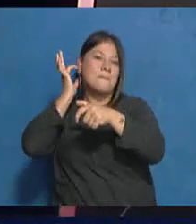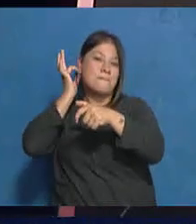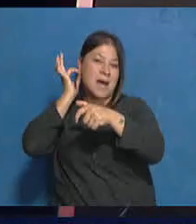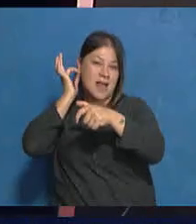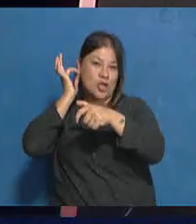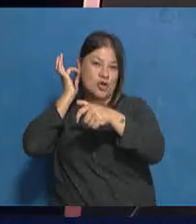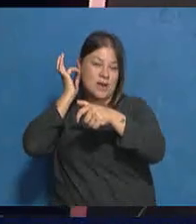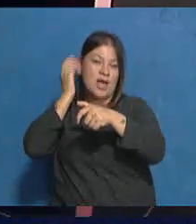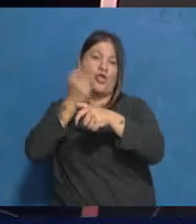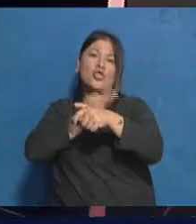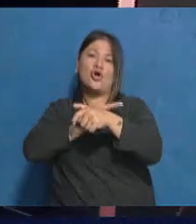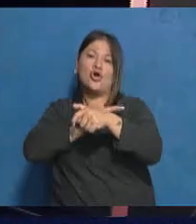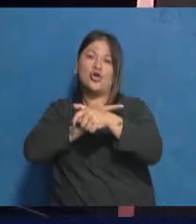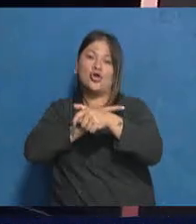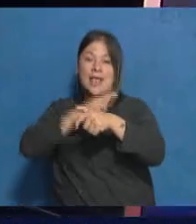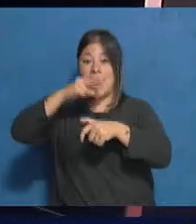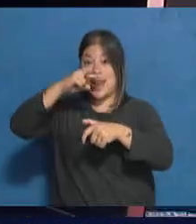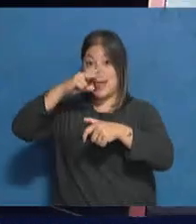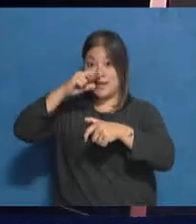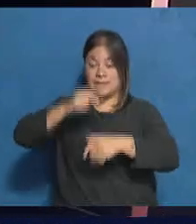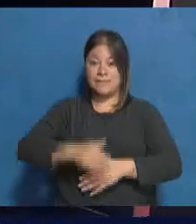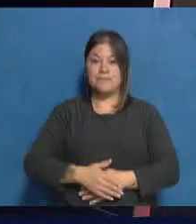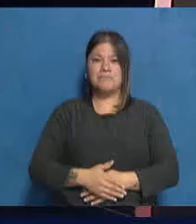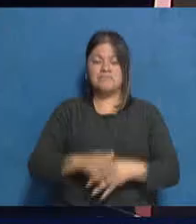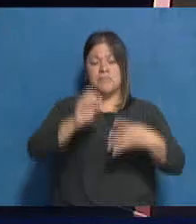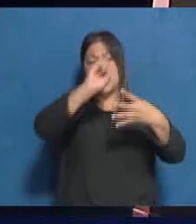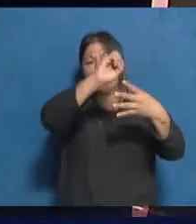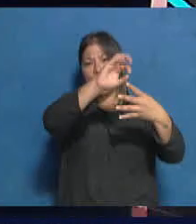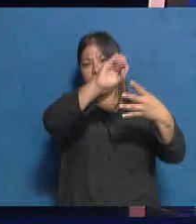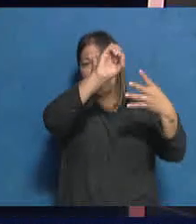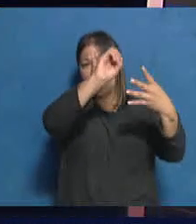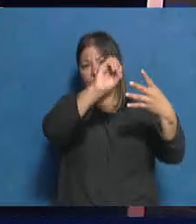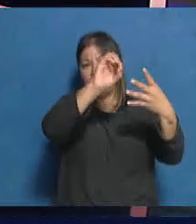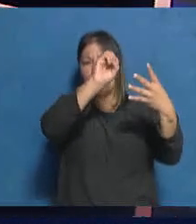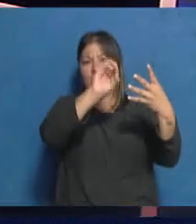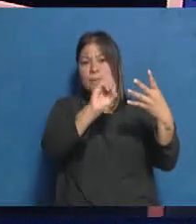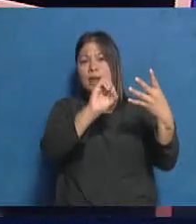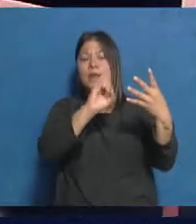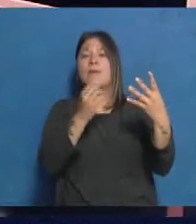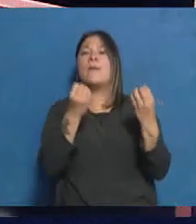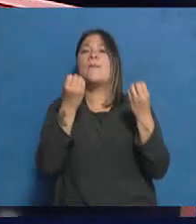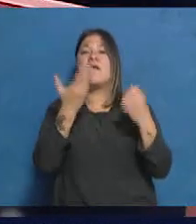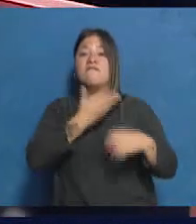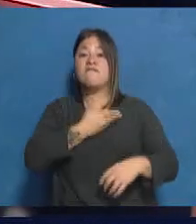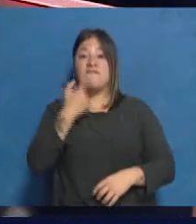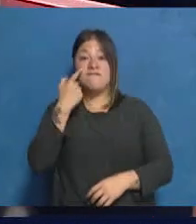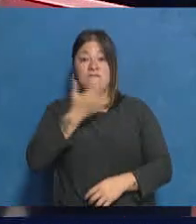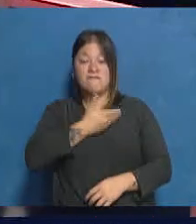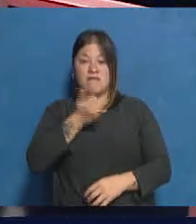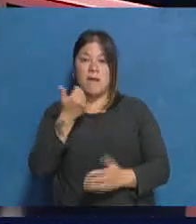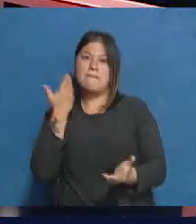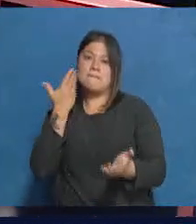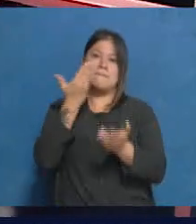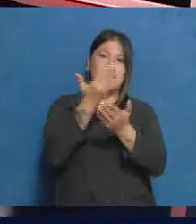es el Estadio de La Plata. ¿Por qué llevan estos nombres? Por un requerimiento de la FIFA, que ha pedido